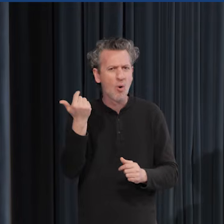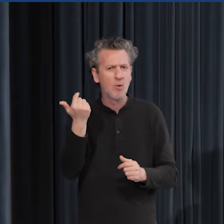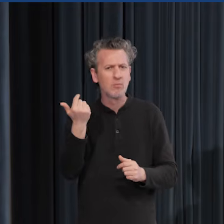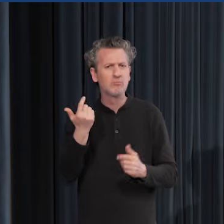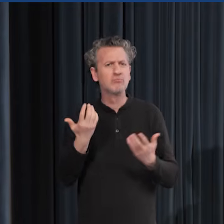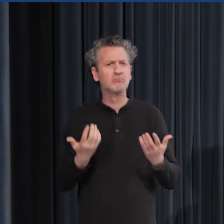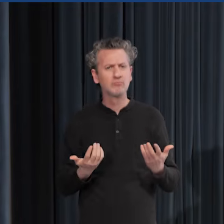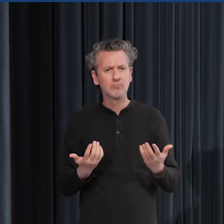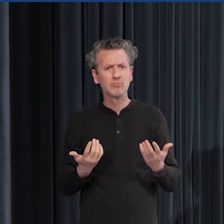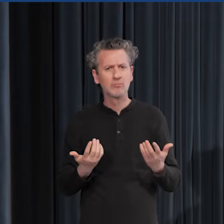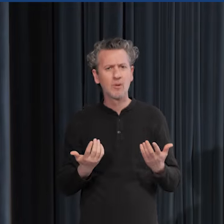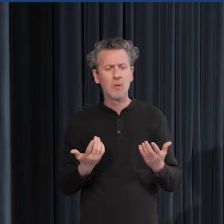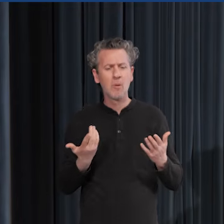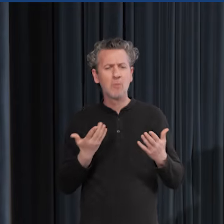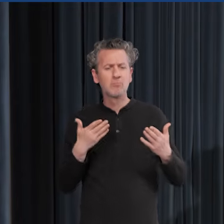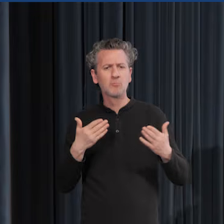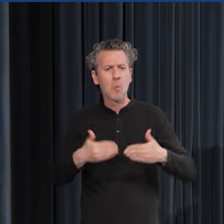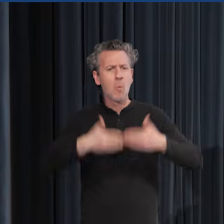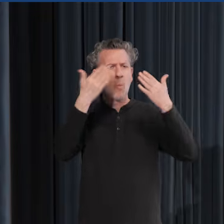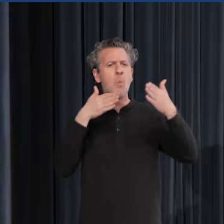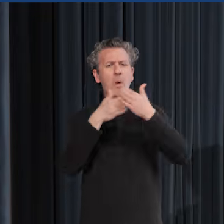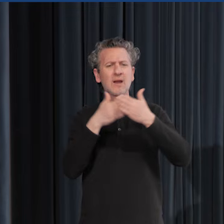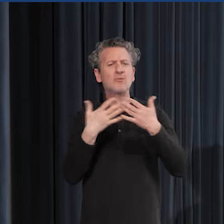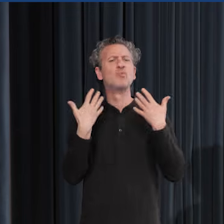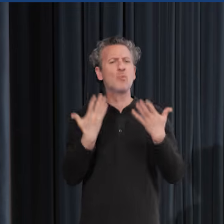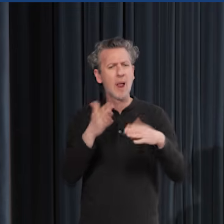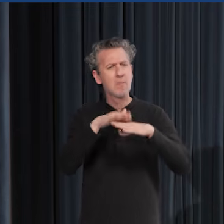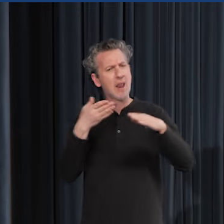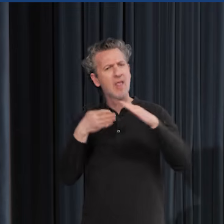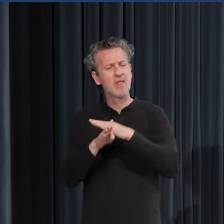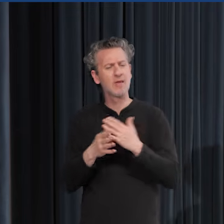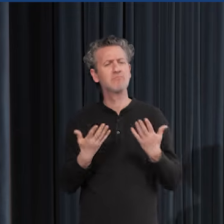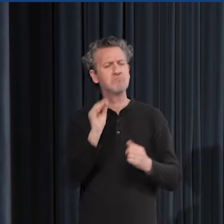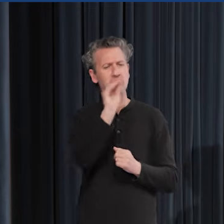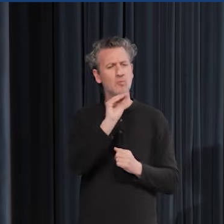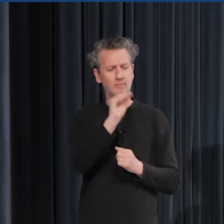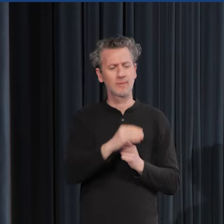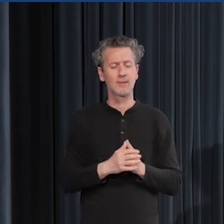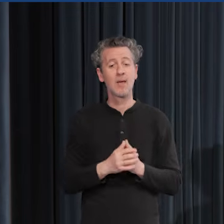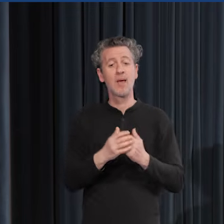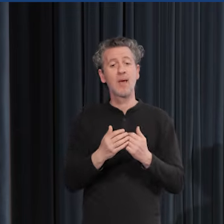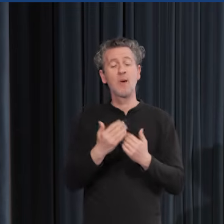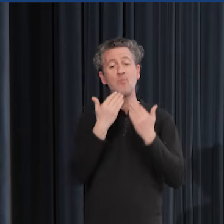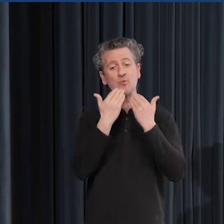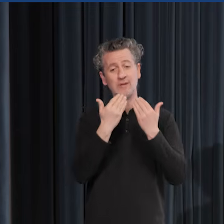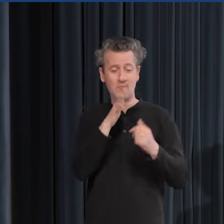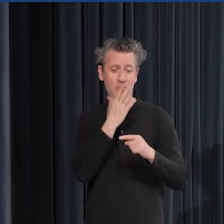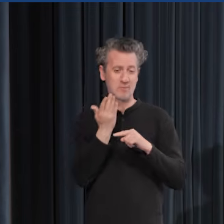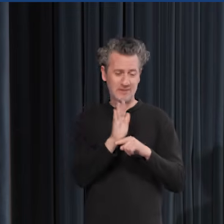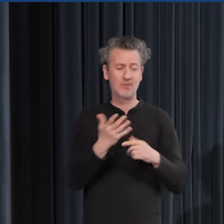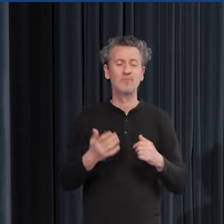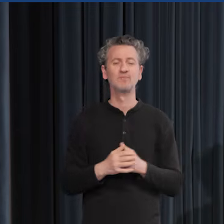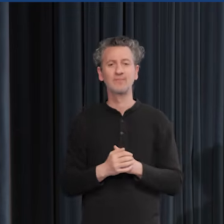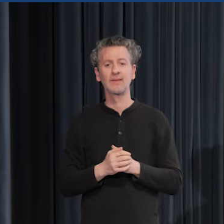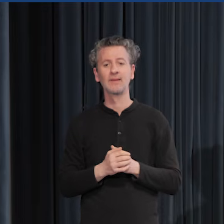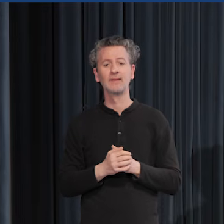y cuáles son sus barreras para acceder. Irene. Bueno, Irene, muchas gracias por la presentación.